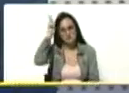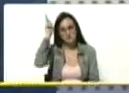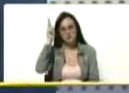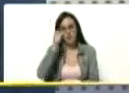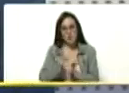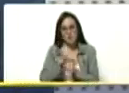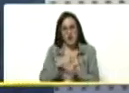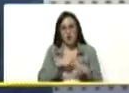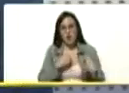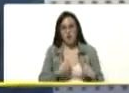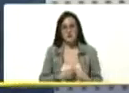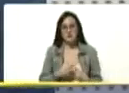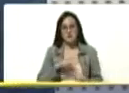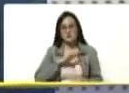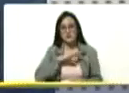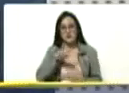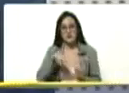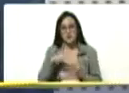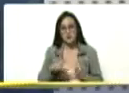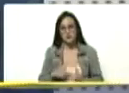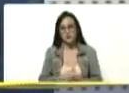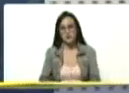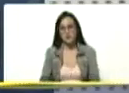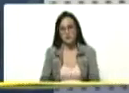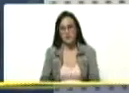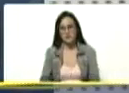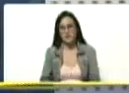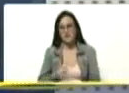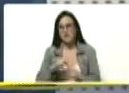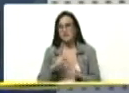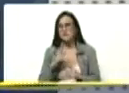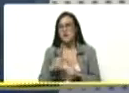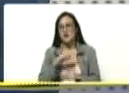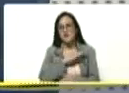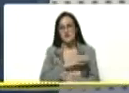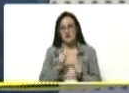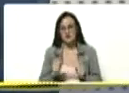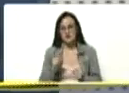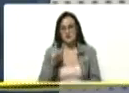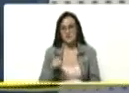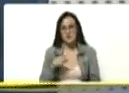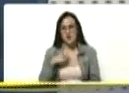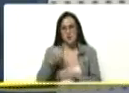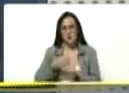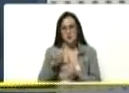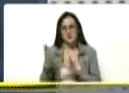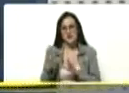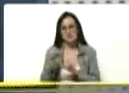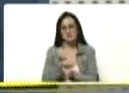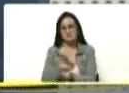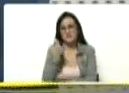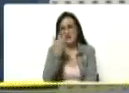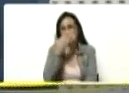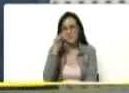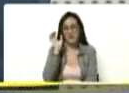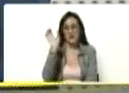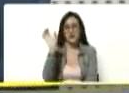el corazón de nuestras revoluciones. Y fortaleciendo sobre todo nuestra lucha anticapitalista,